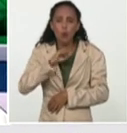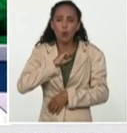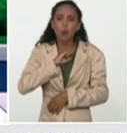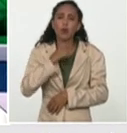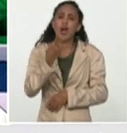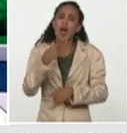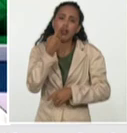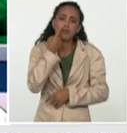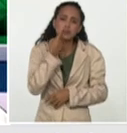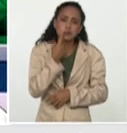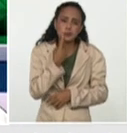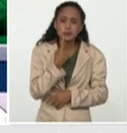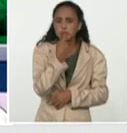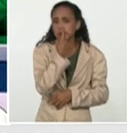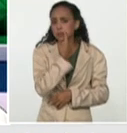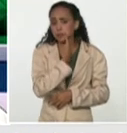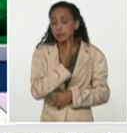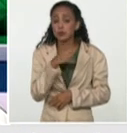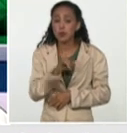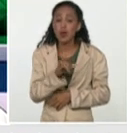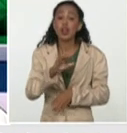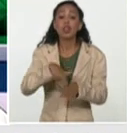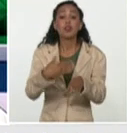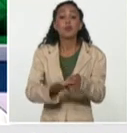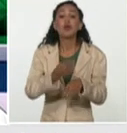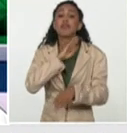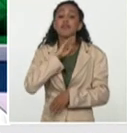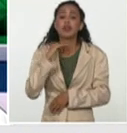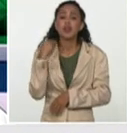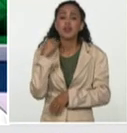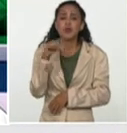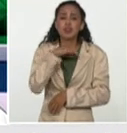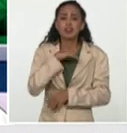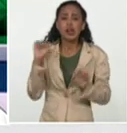determinado un pico febril con escalofrío.